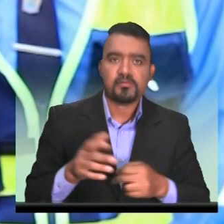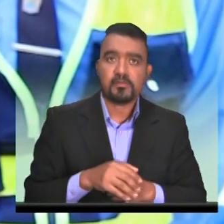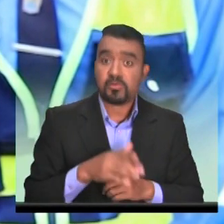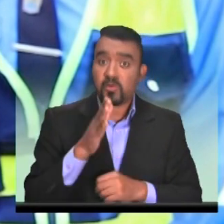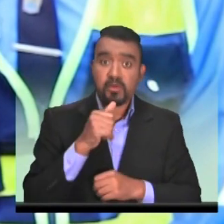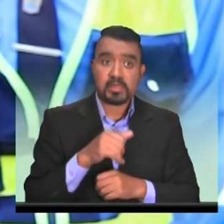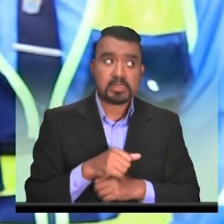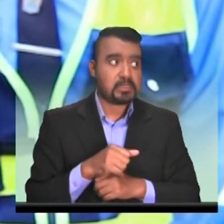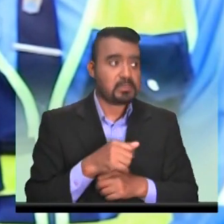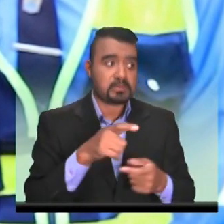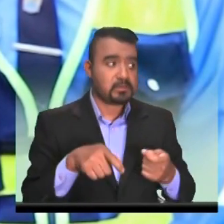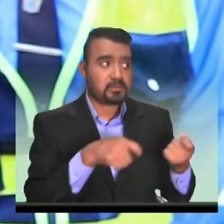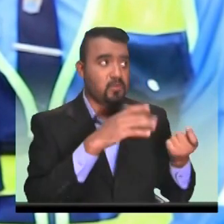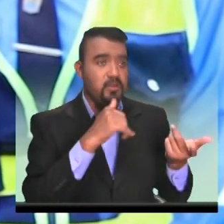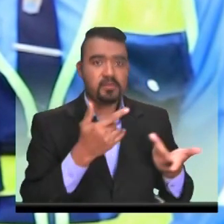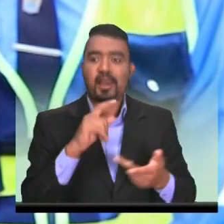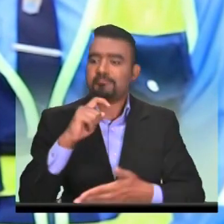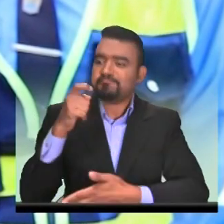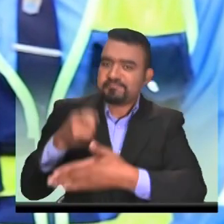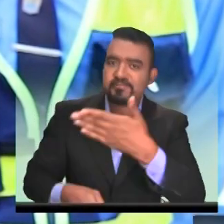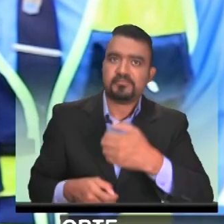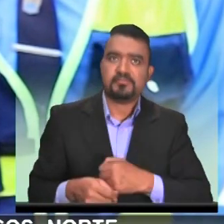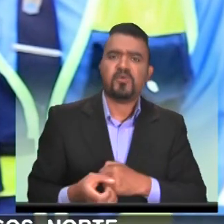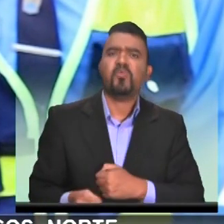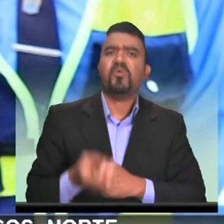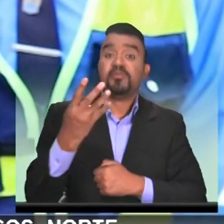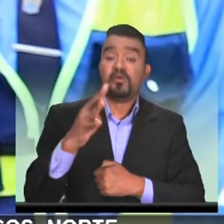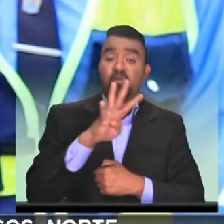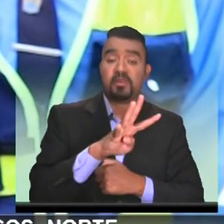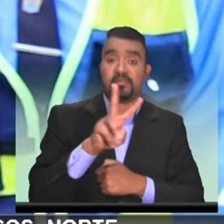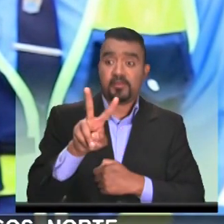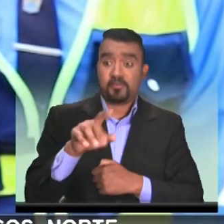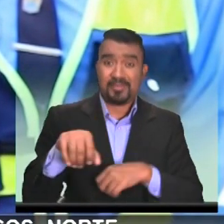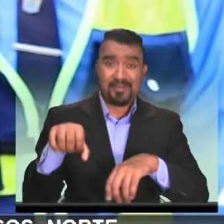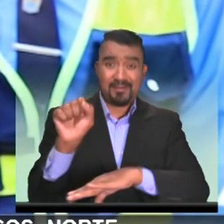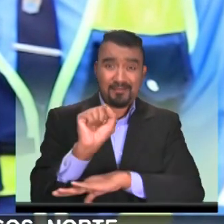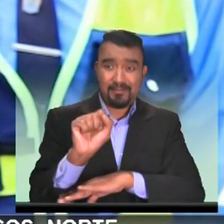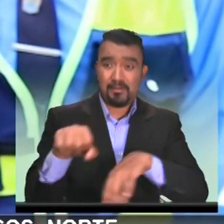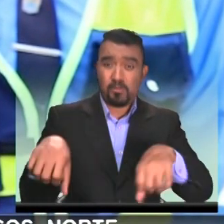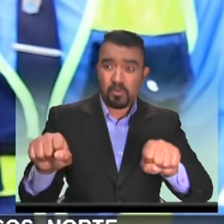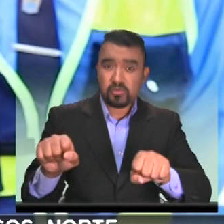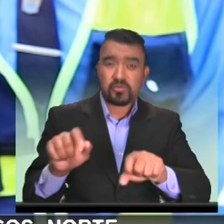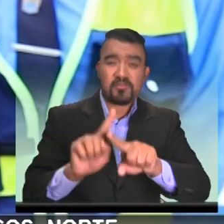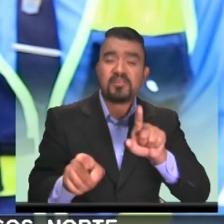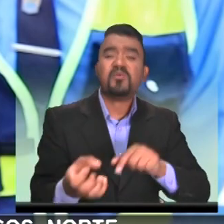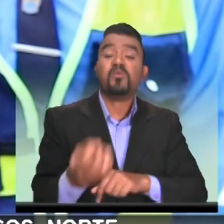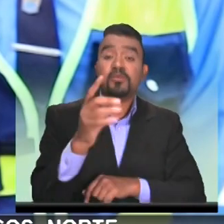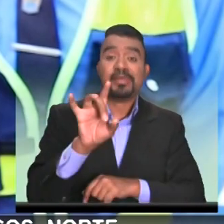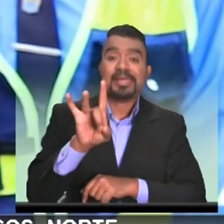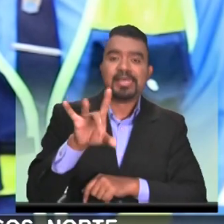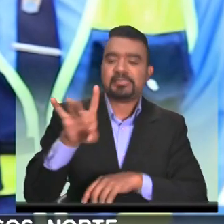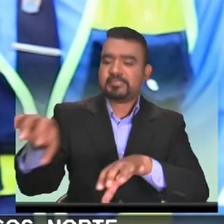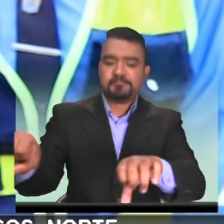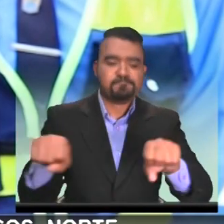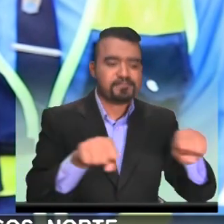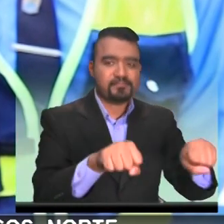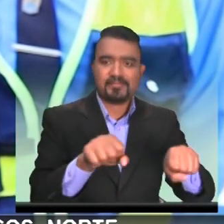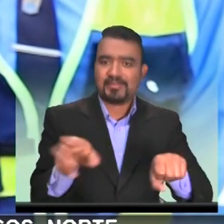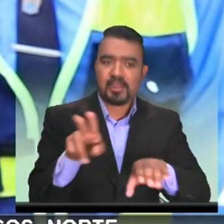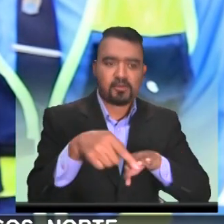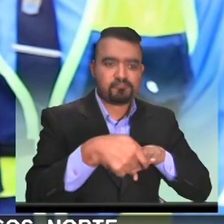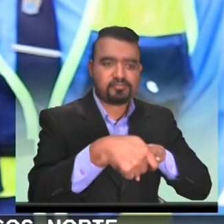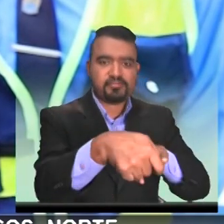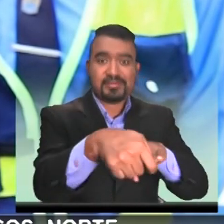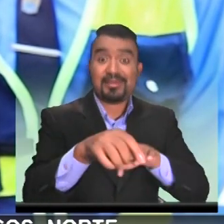orden de comparendo y 15 vehículos y movilizados por las diferentes infracciones tiene especial por aquellas transitar